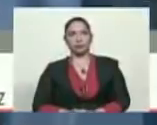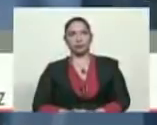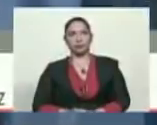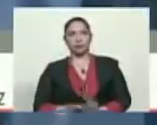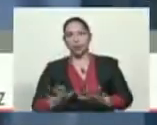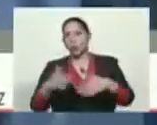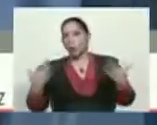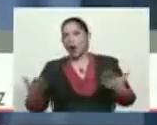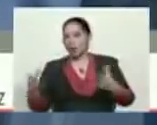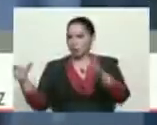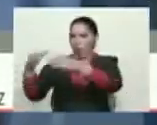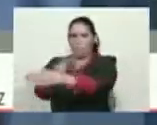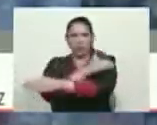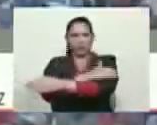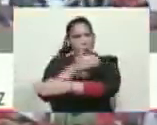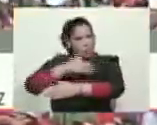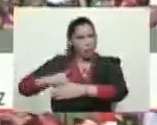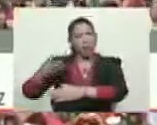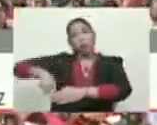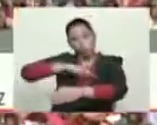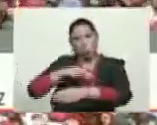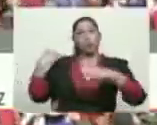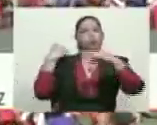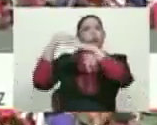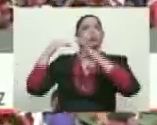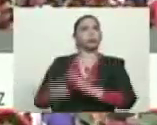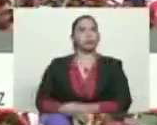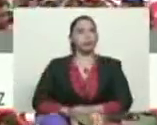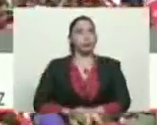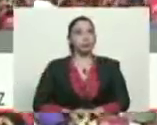Cuando la derecha quiera, nosotros queremos.